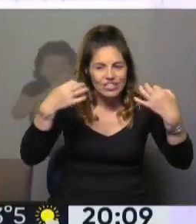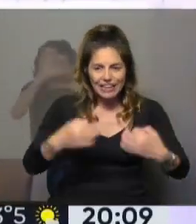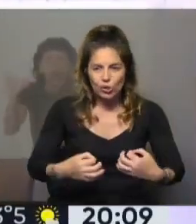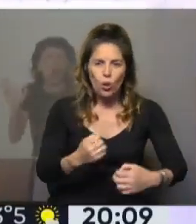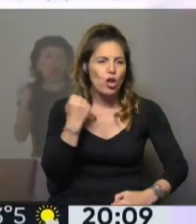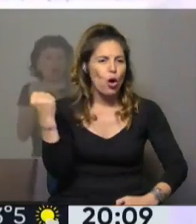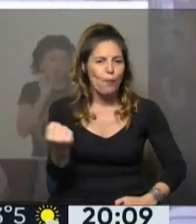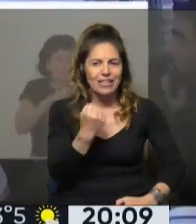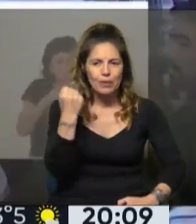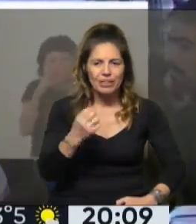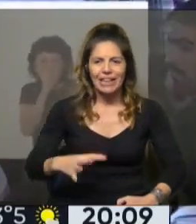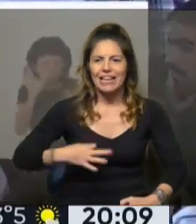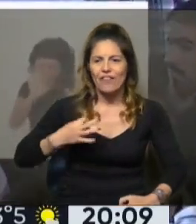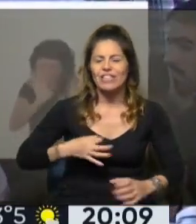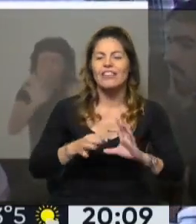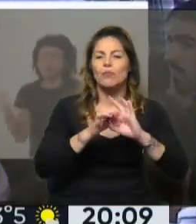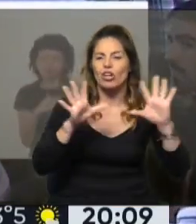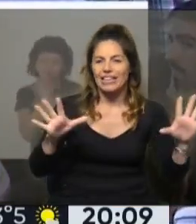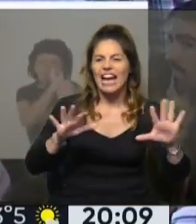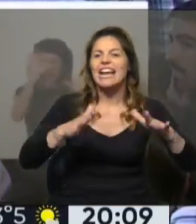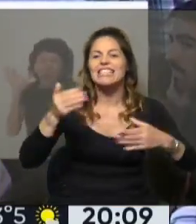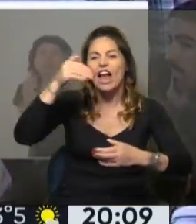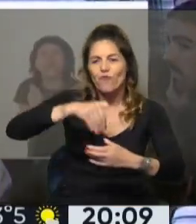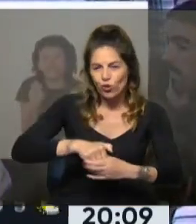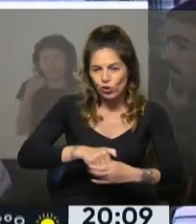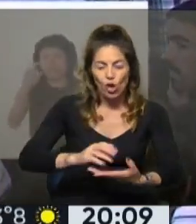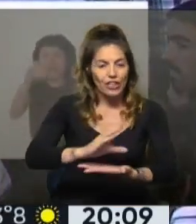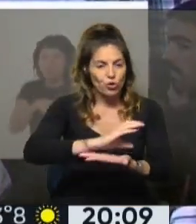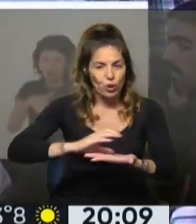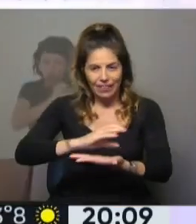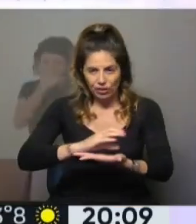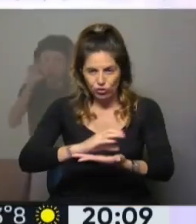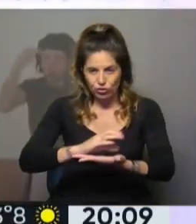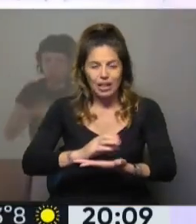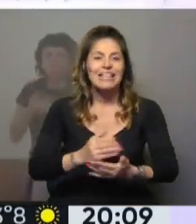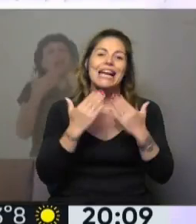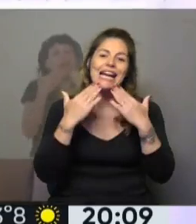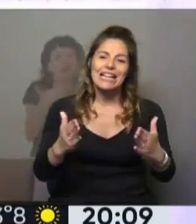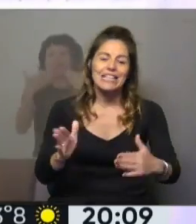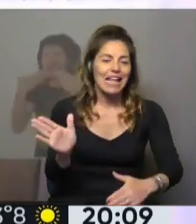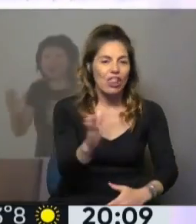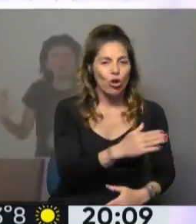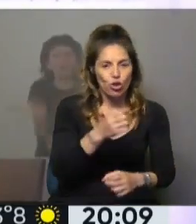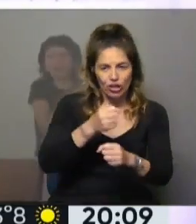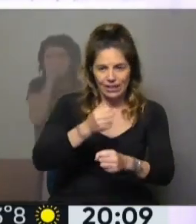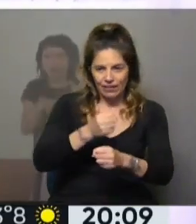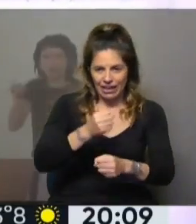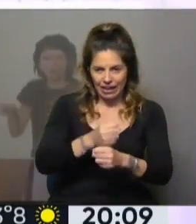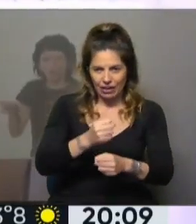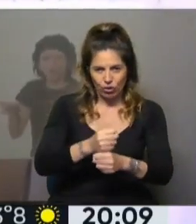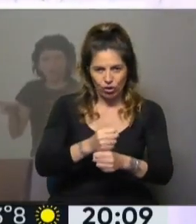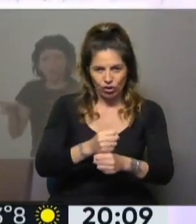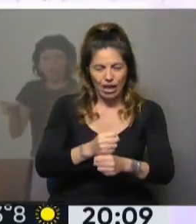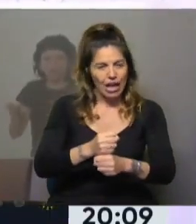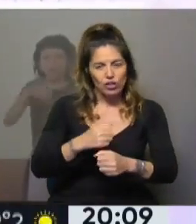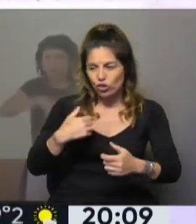importante que tiene la vida democrática que es el voto de los ciudadanos Así que gracias a todos los que trabajaron a